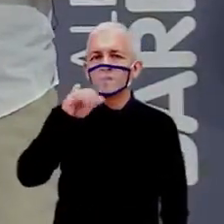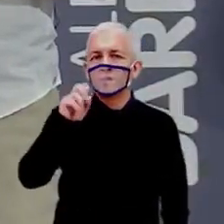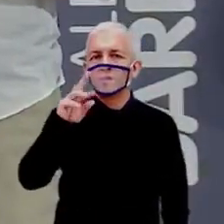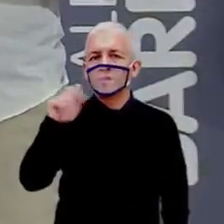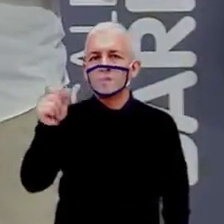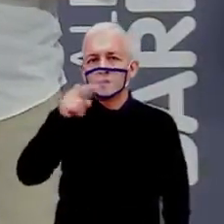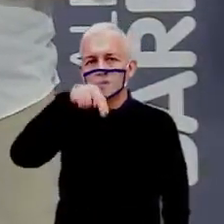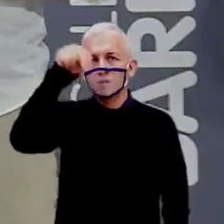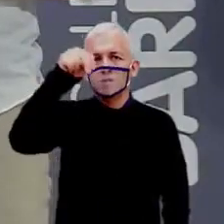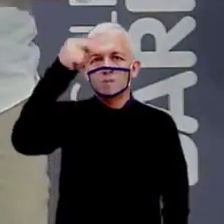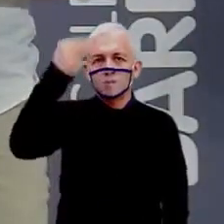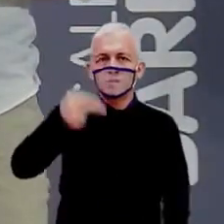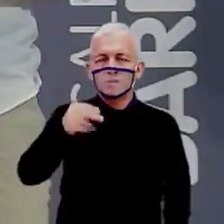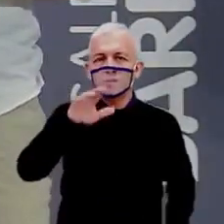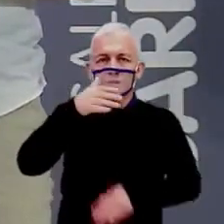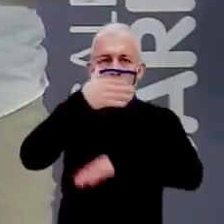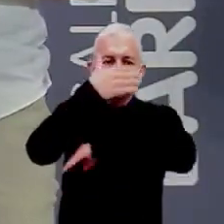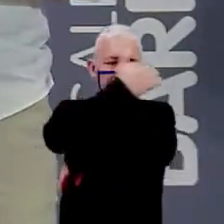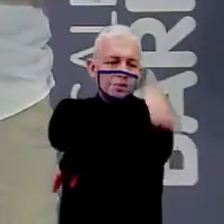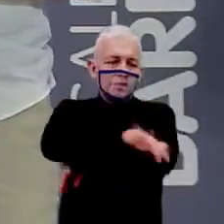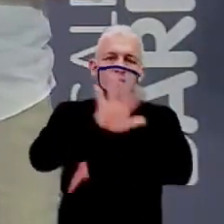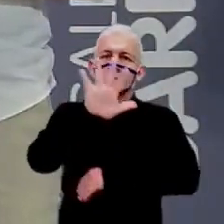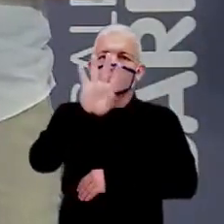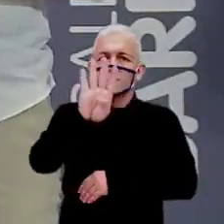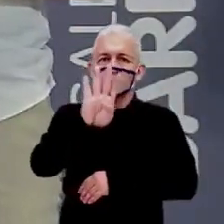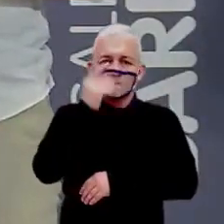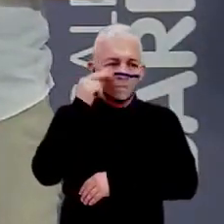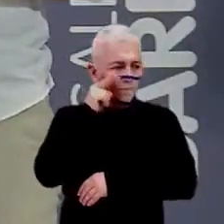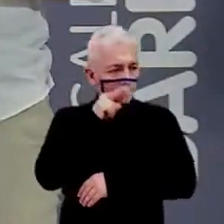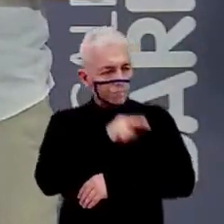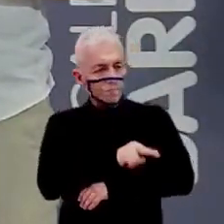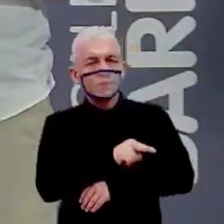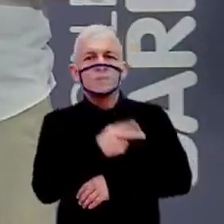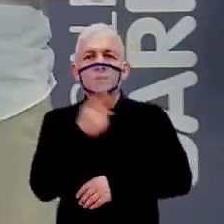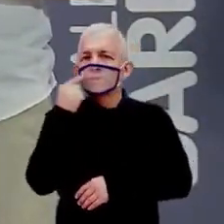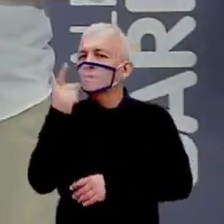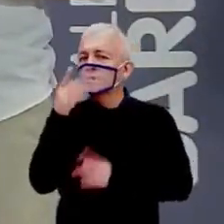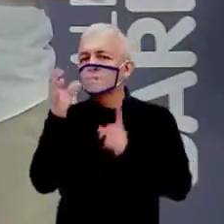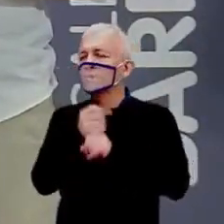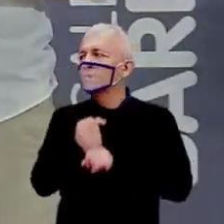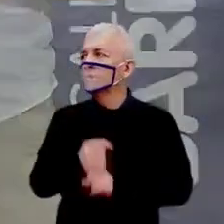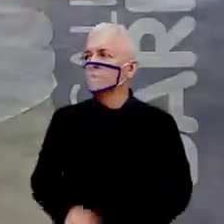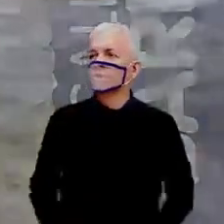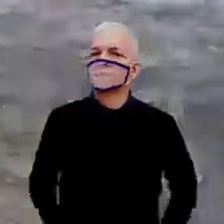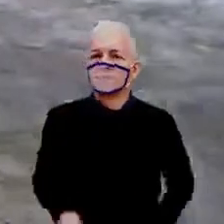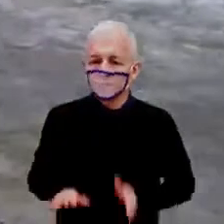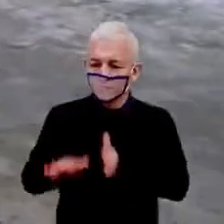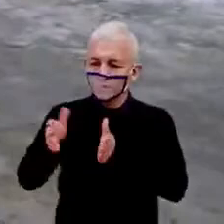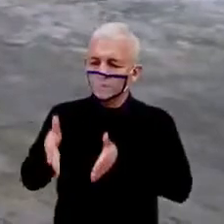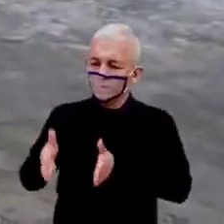de la ciudad, allí a la altura de la carrera 54. Jorge, usted hizo una inspección allí en ese sector que encontró en los andenes.